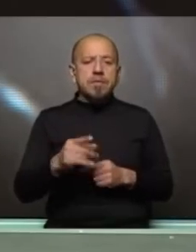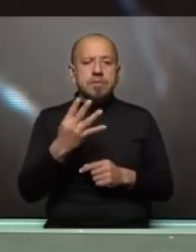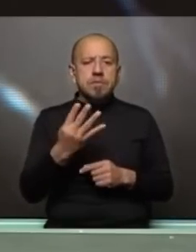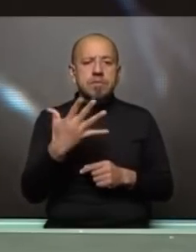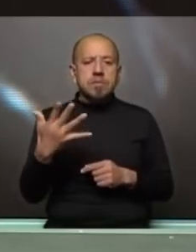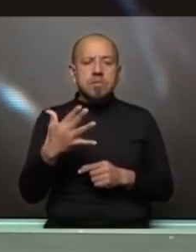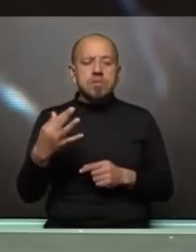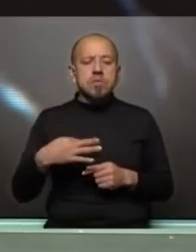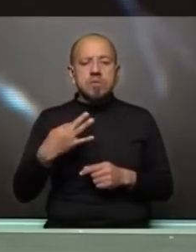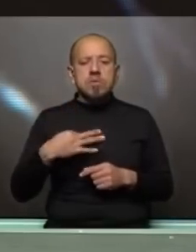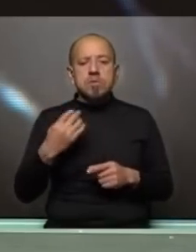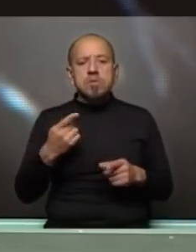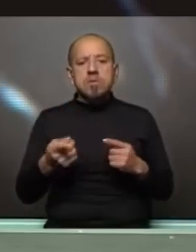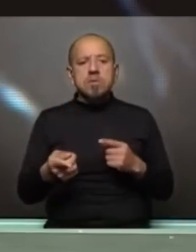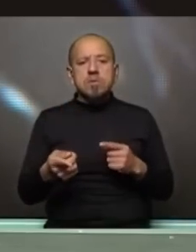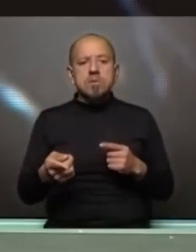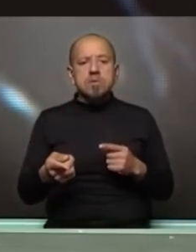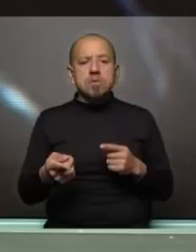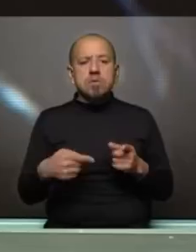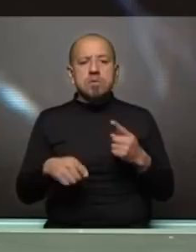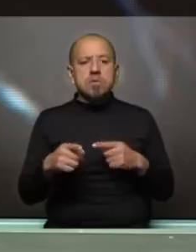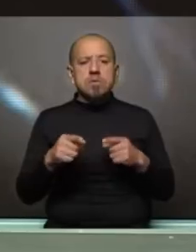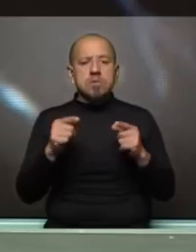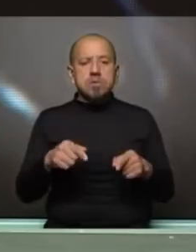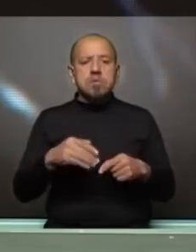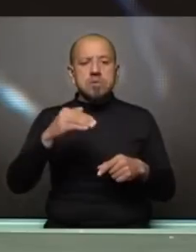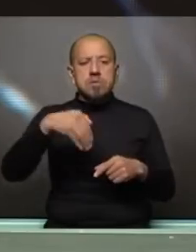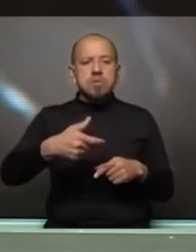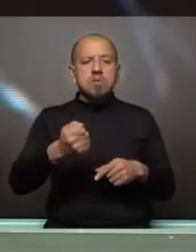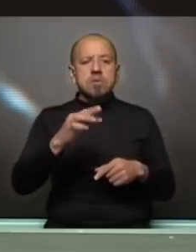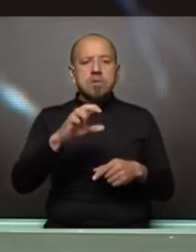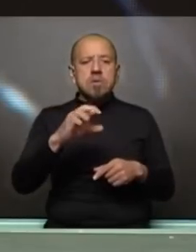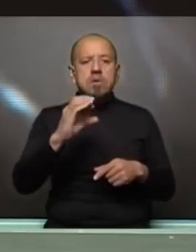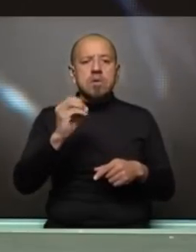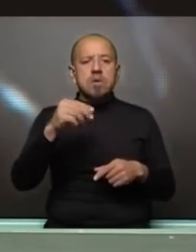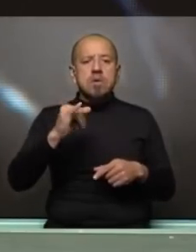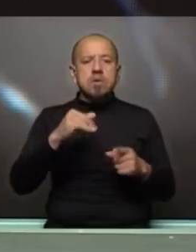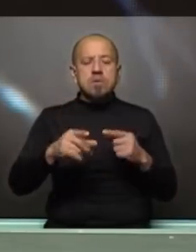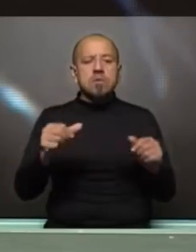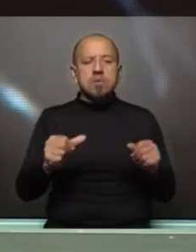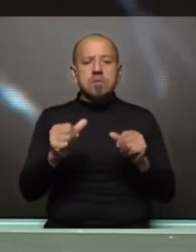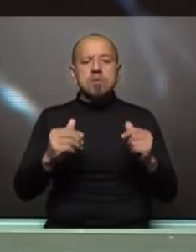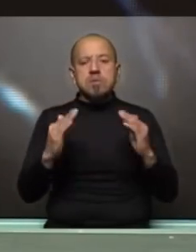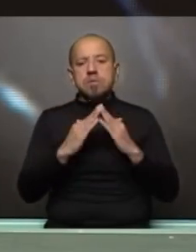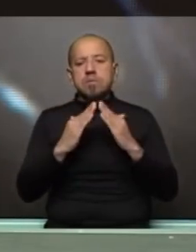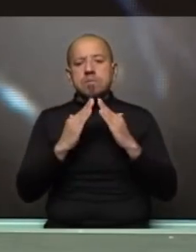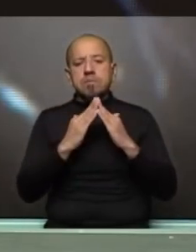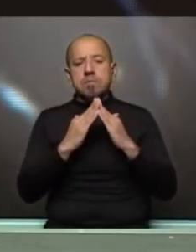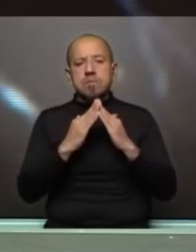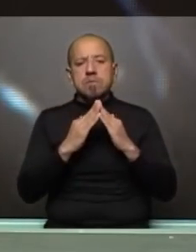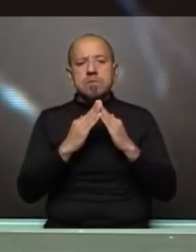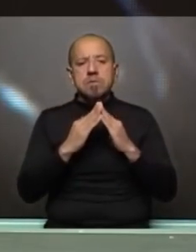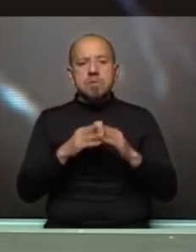5 años este en el medio del Marconi se construyeron viviendas para para fincar